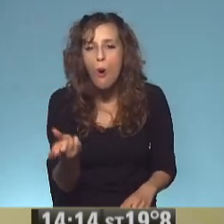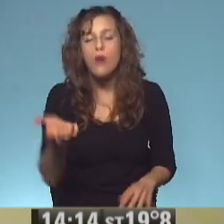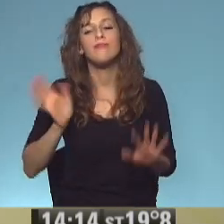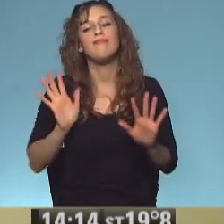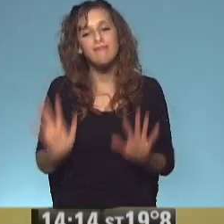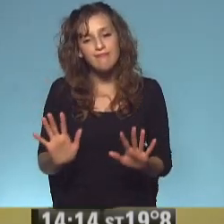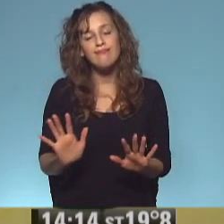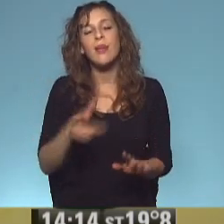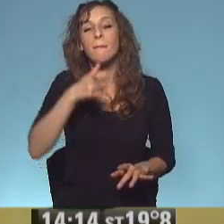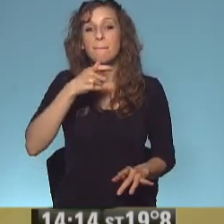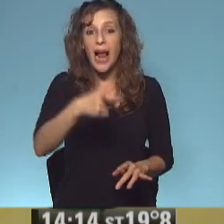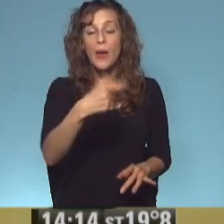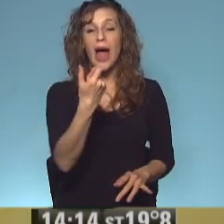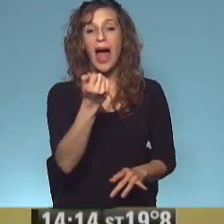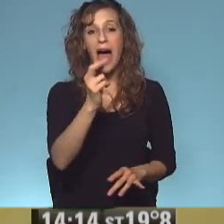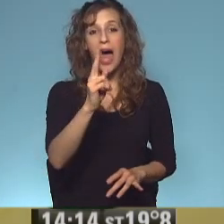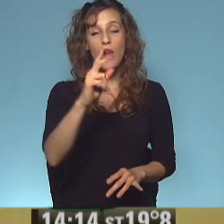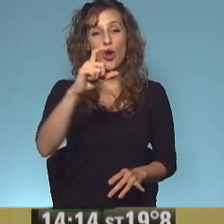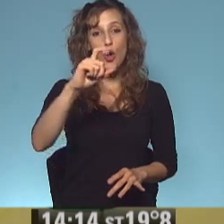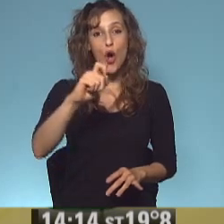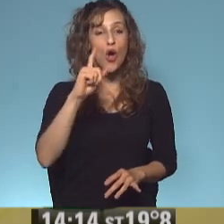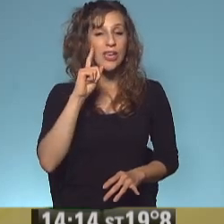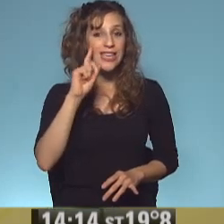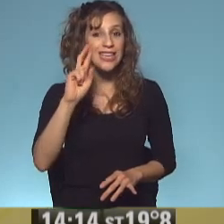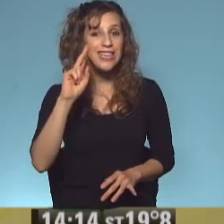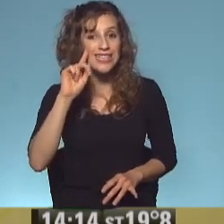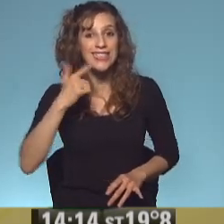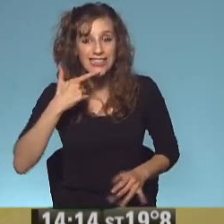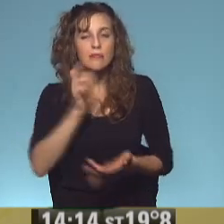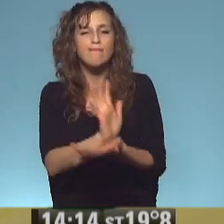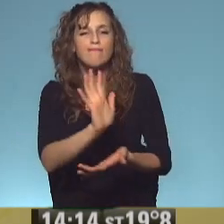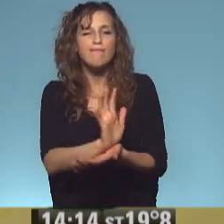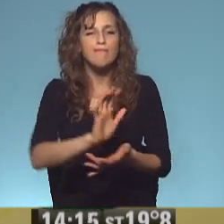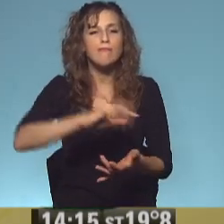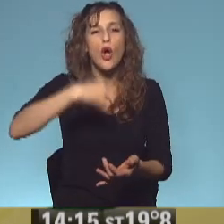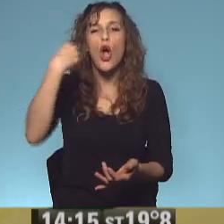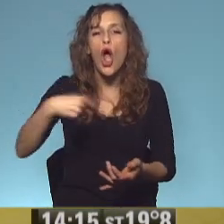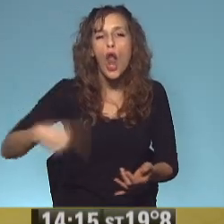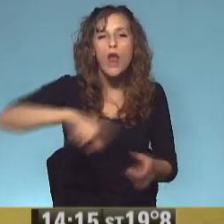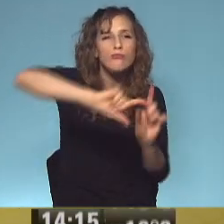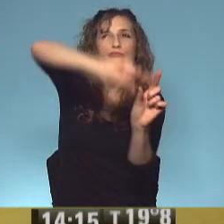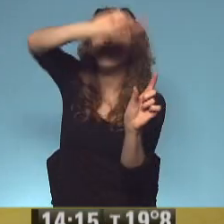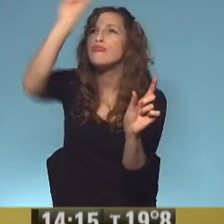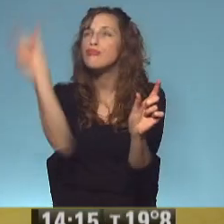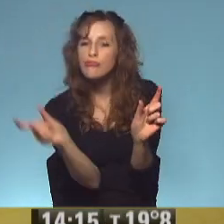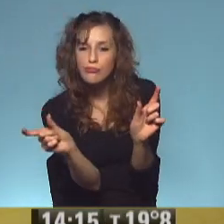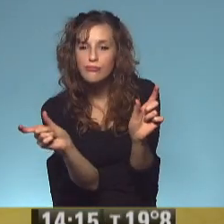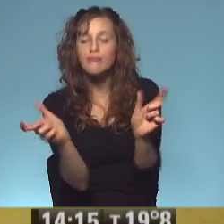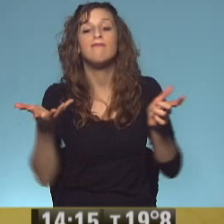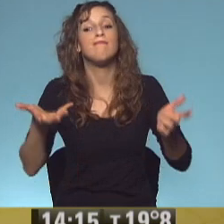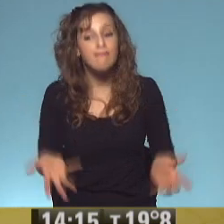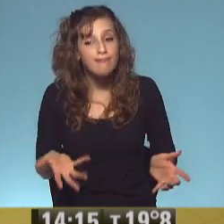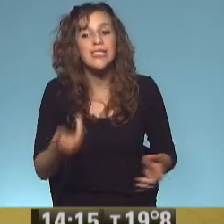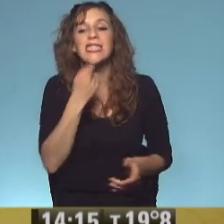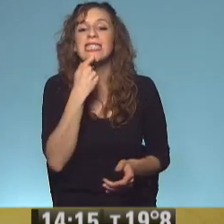muchos colores. ¿Ves? Lo que yo decía. Sí, sí, sí, claro. ¿Y si decimos